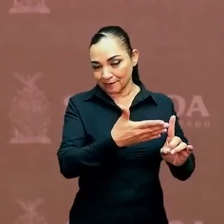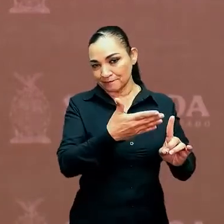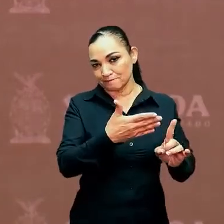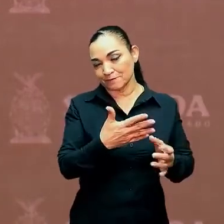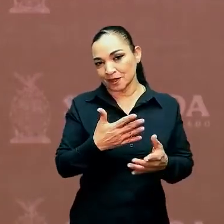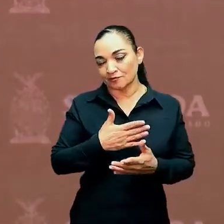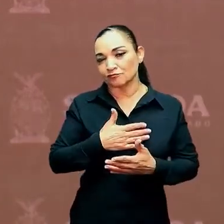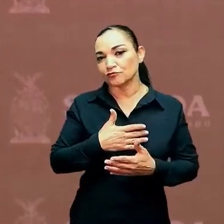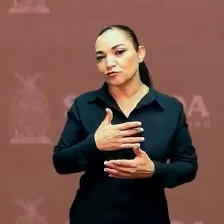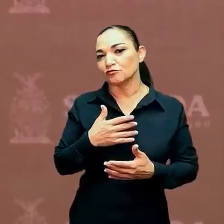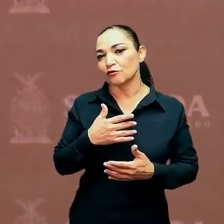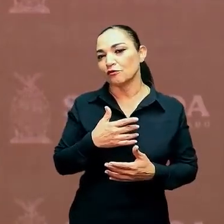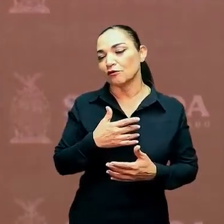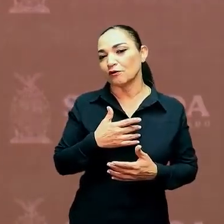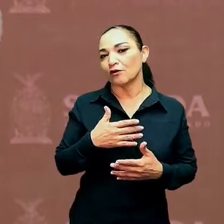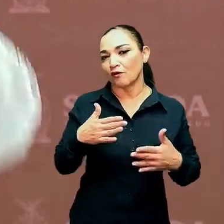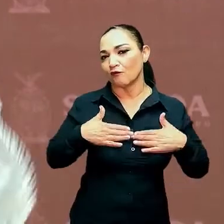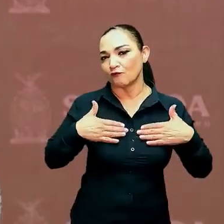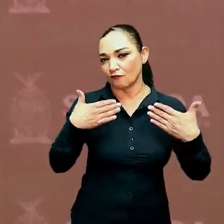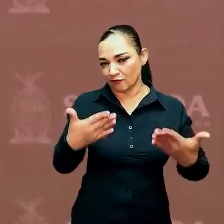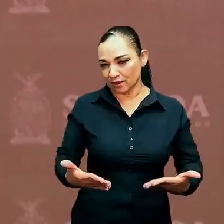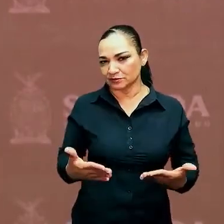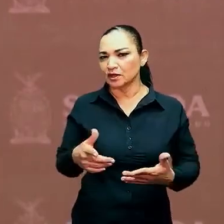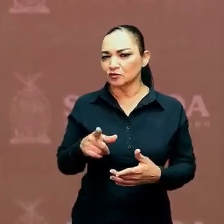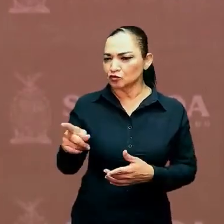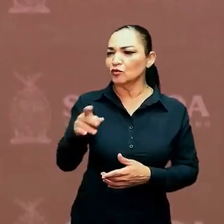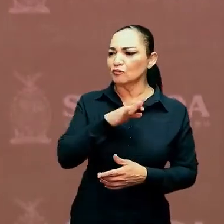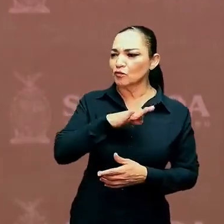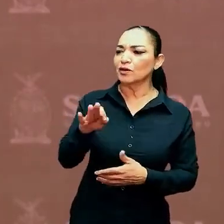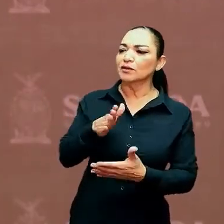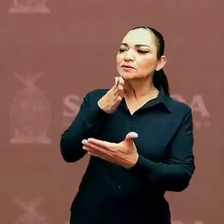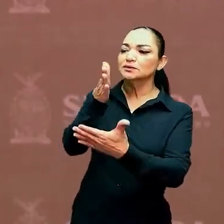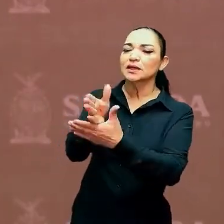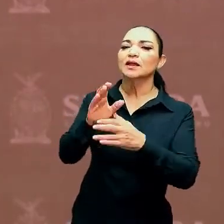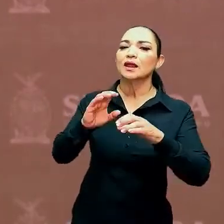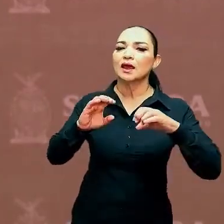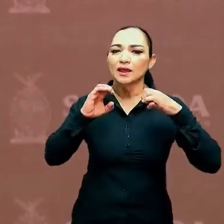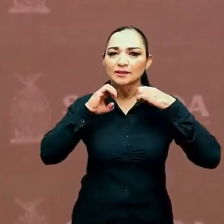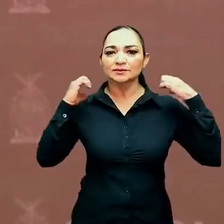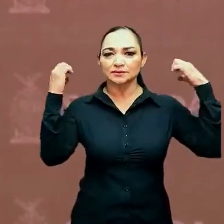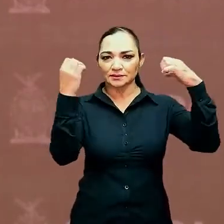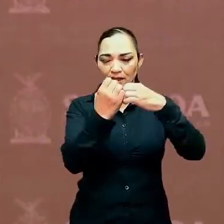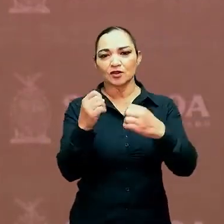les debo confesar, el día que yo le dije, tú puedes ir ahí al béisbol de Chango.